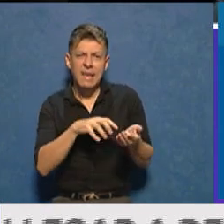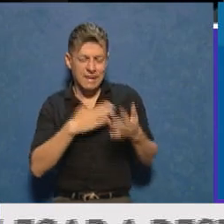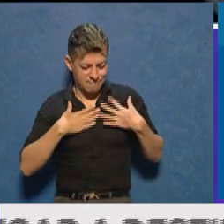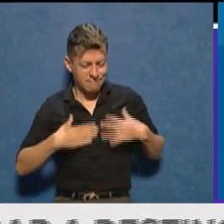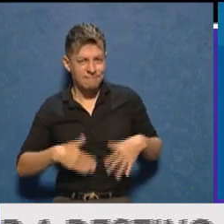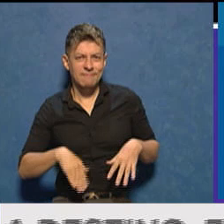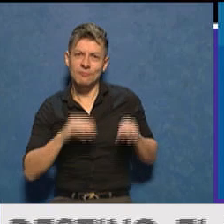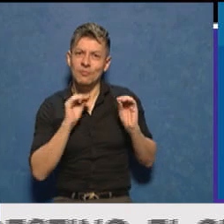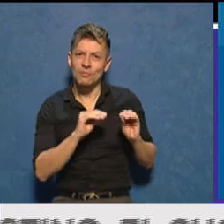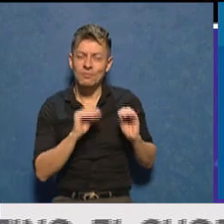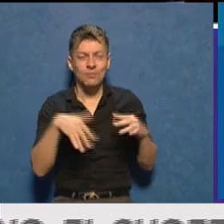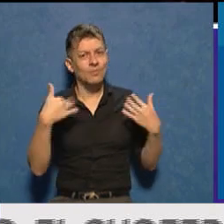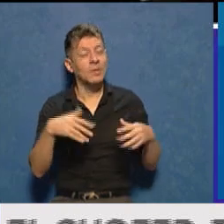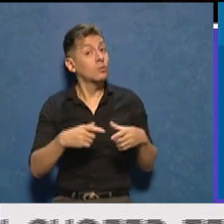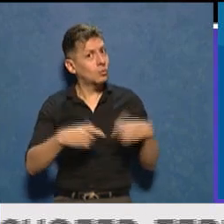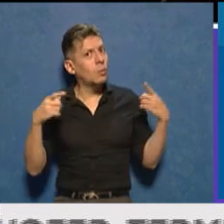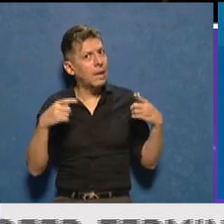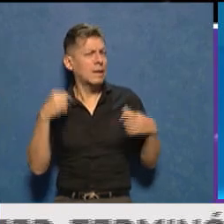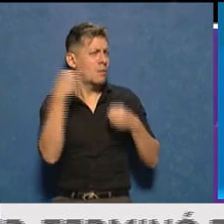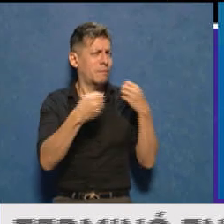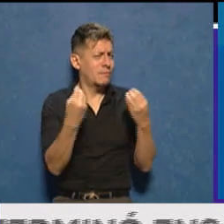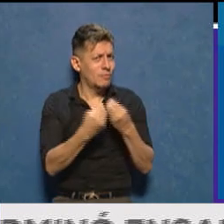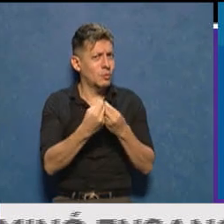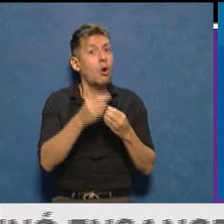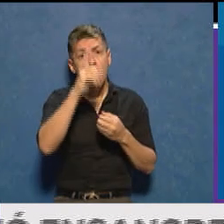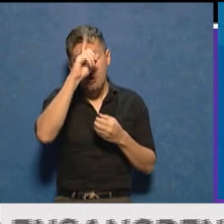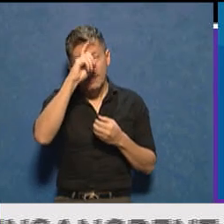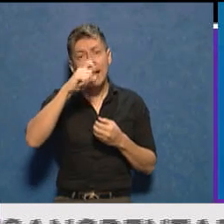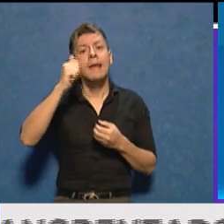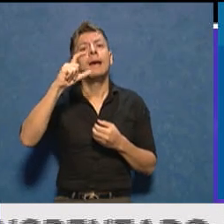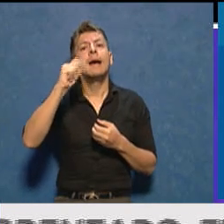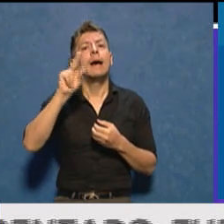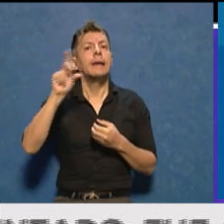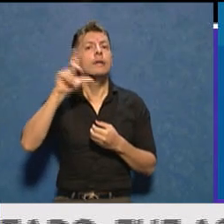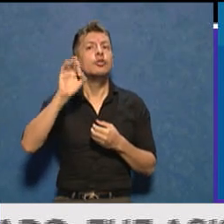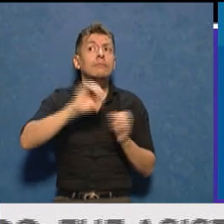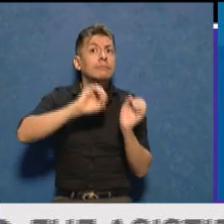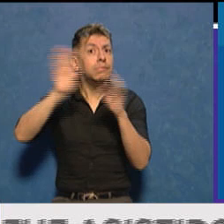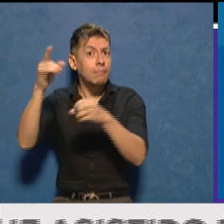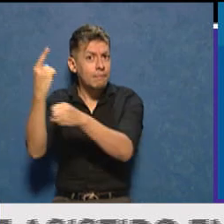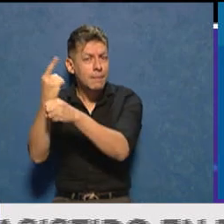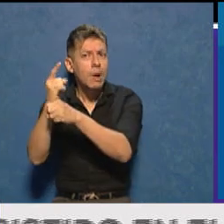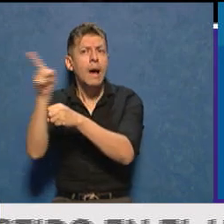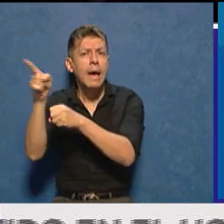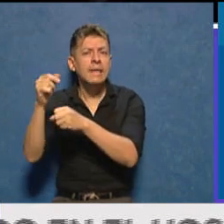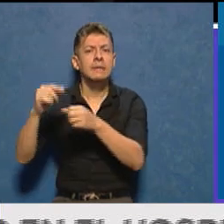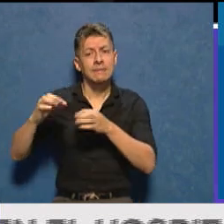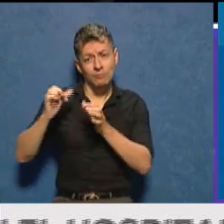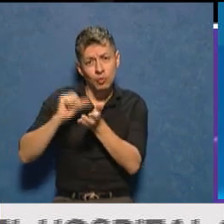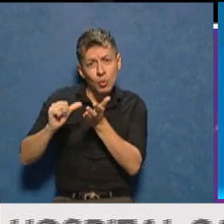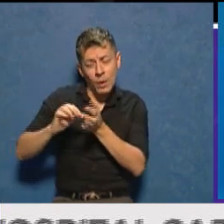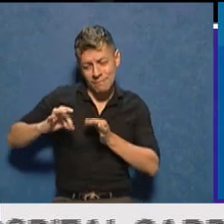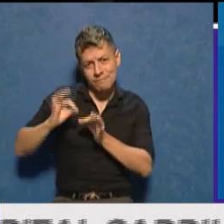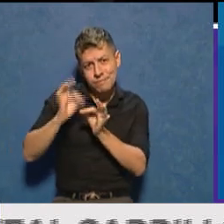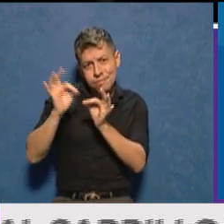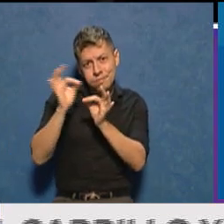Carrillo en un primer momento, en la guardia. Allí se le practicó alguna sutura y se le diagnosticó traumatismo encefalocraneano y entonces se